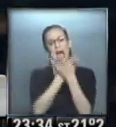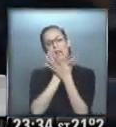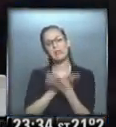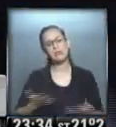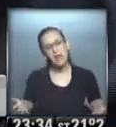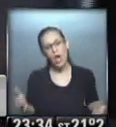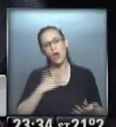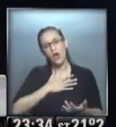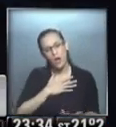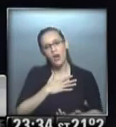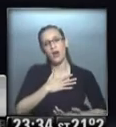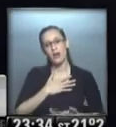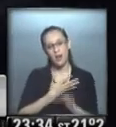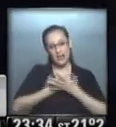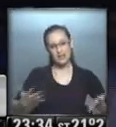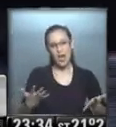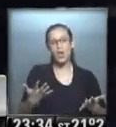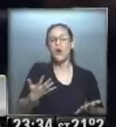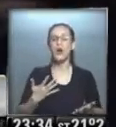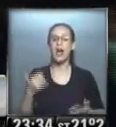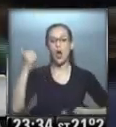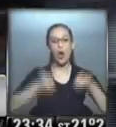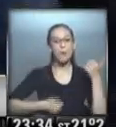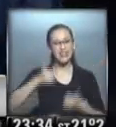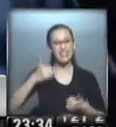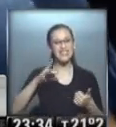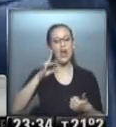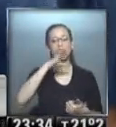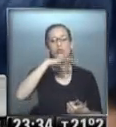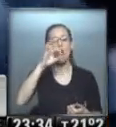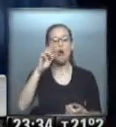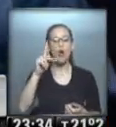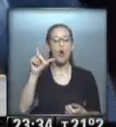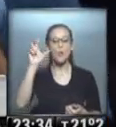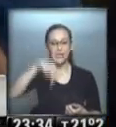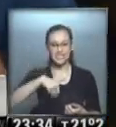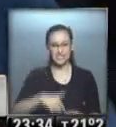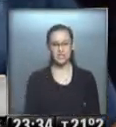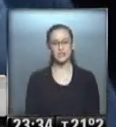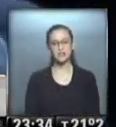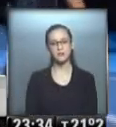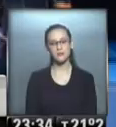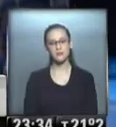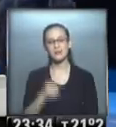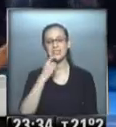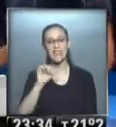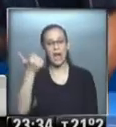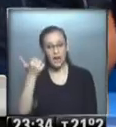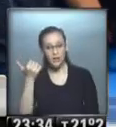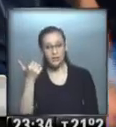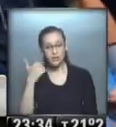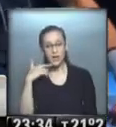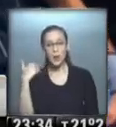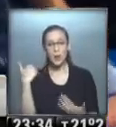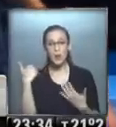el encuentro, está claro que compite con este señor, con Novak Djokovic, por el número 1 del mundo. Si Rafa Nadal gana 2 partidos, se asegura tenerlo